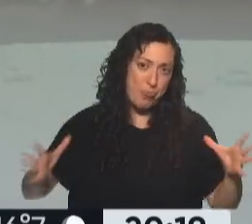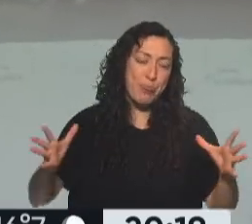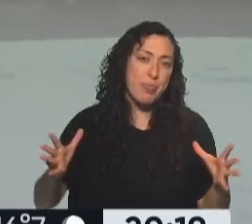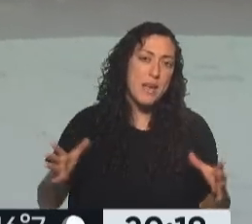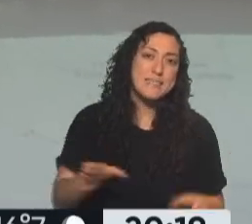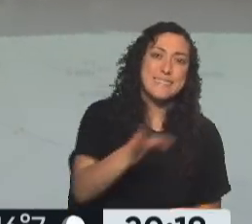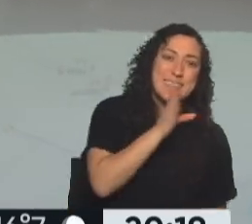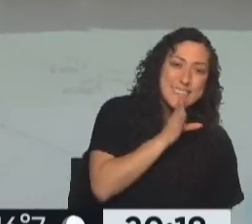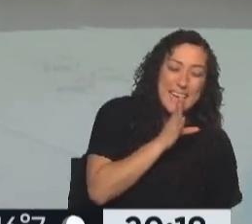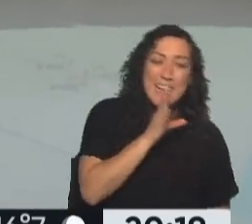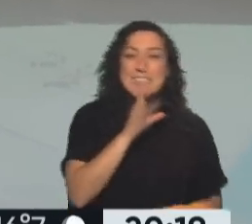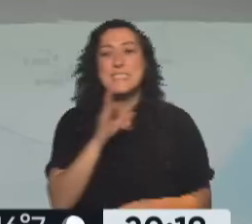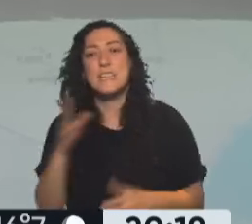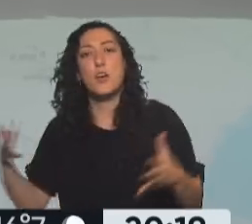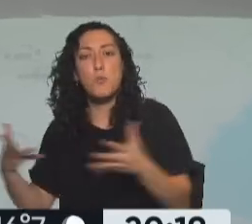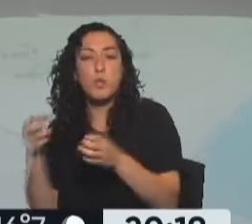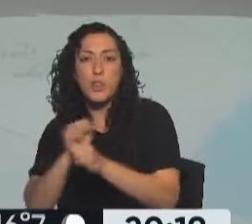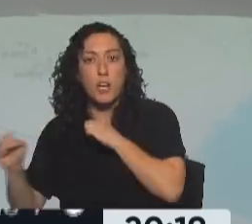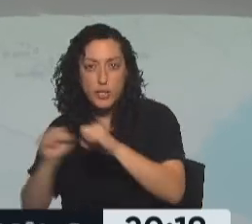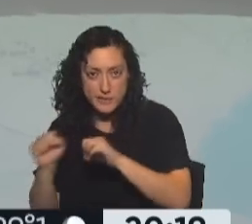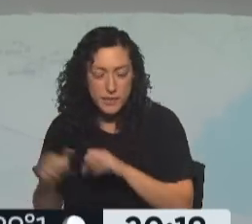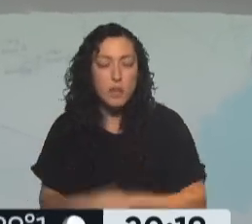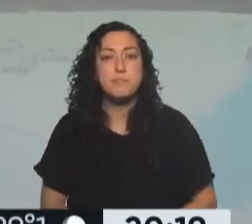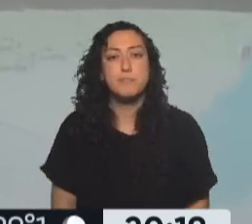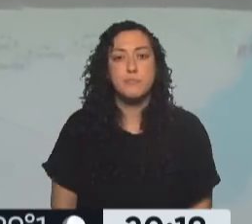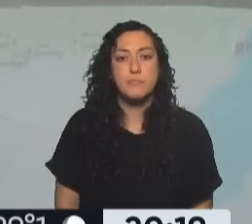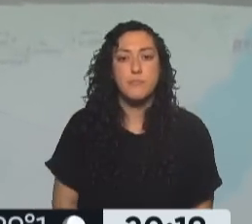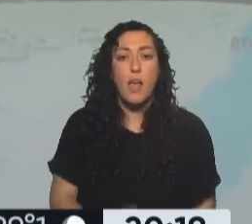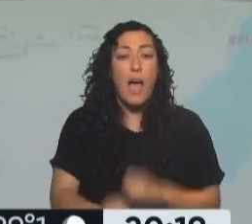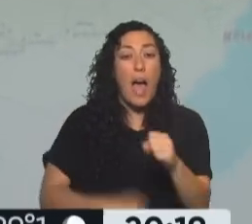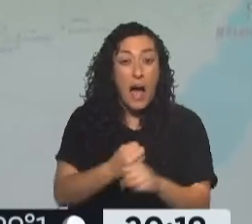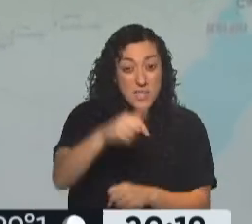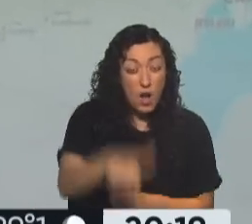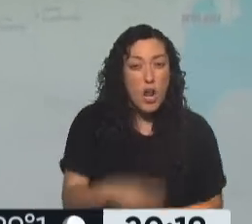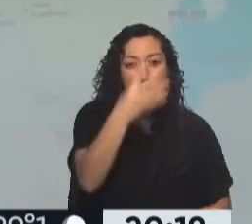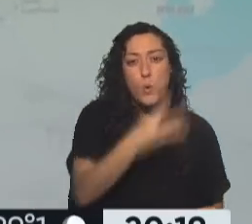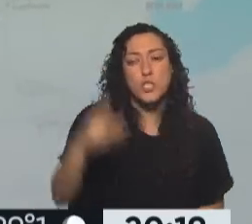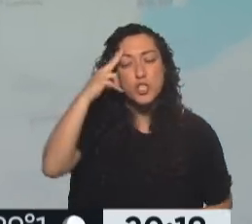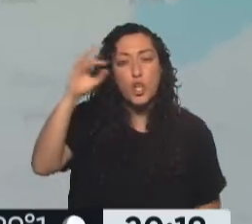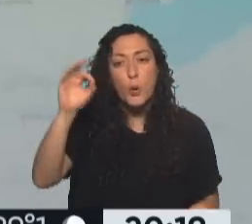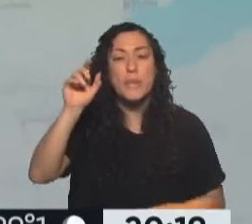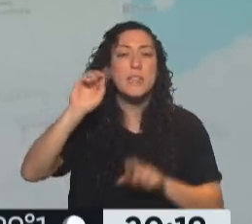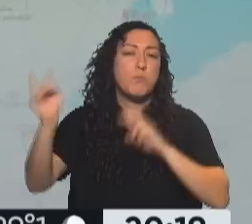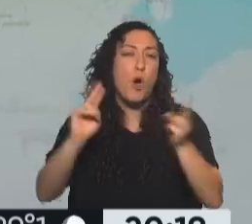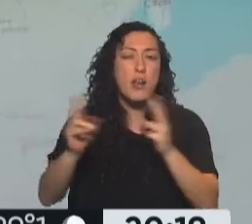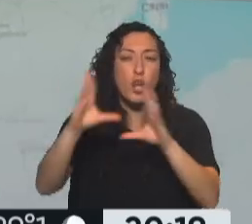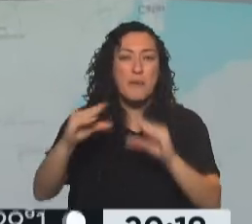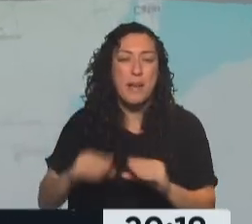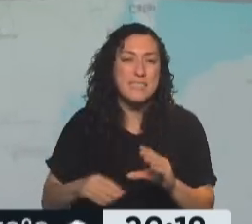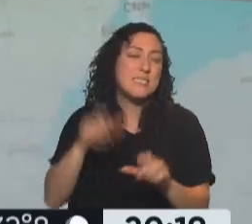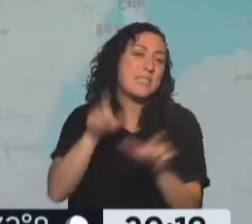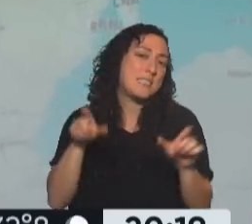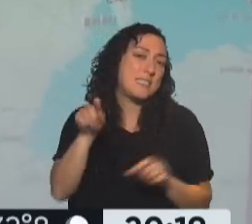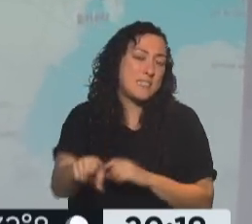entre Israel y el Hezbollah, que, como lo decíamos, hasta el momento más de 490 son los muertos libaneses al día de hoy.